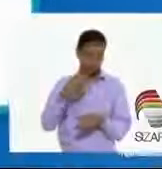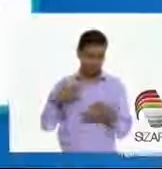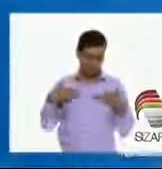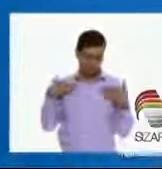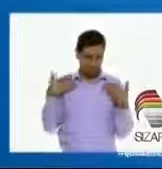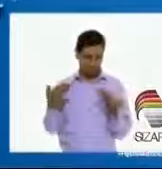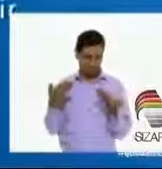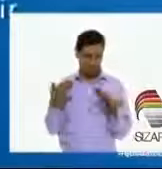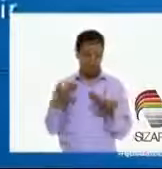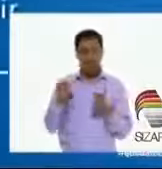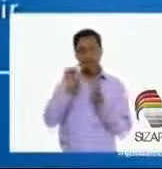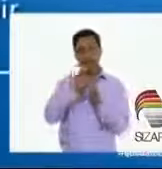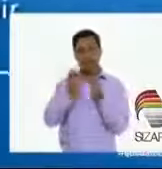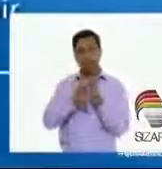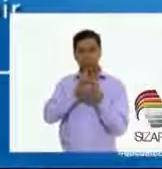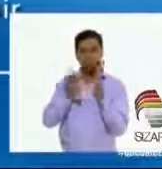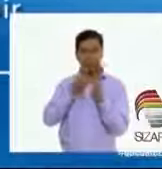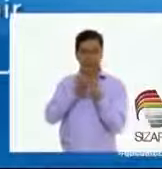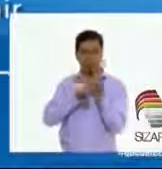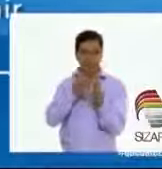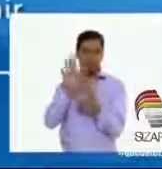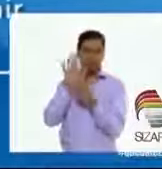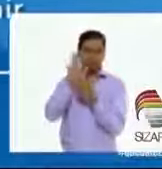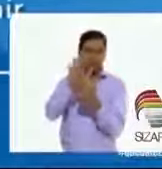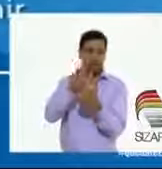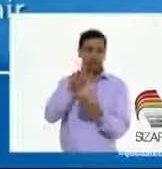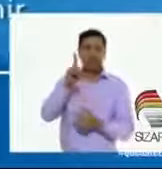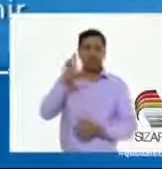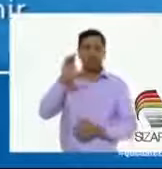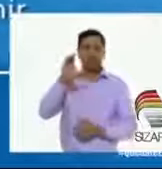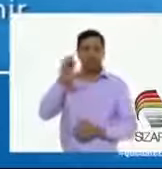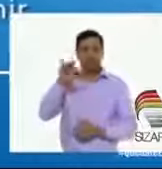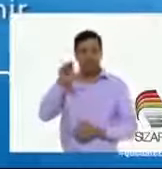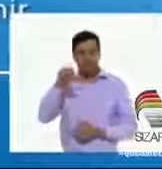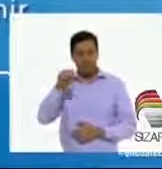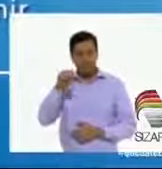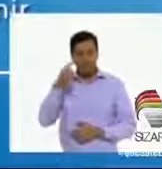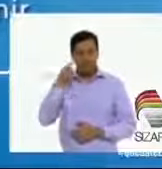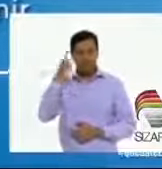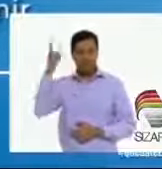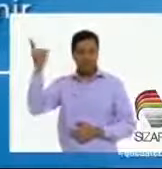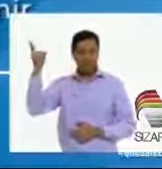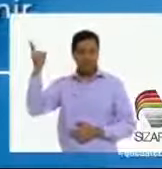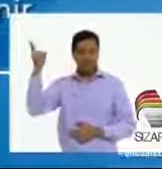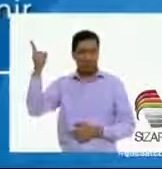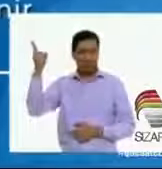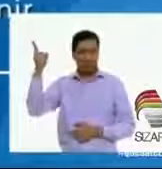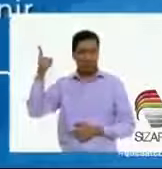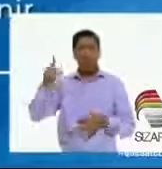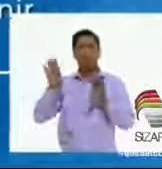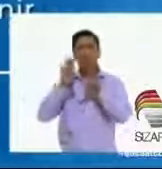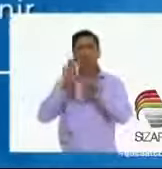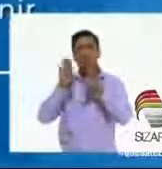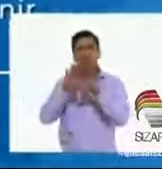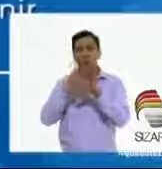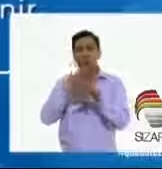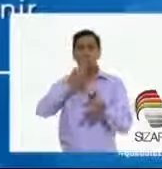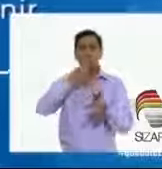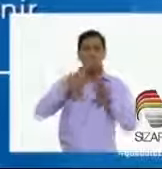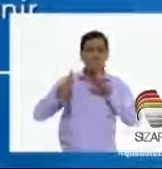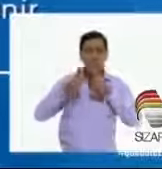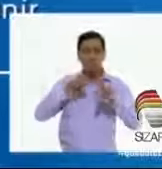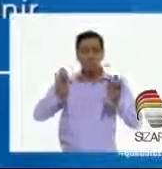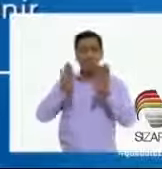ejemplos, ¿qué papel juegan las décimas, centésimas, los centímetros y milímetros para definir los